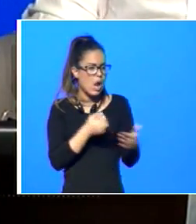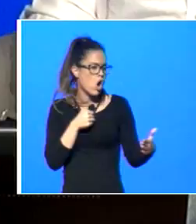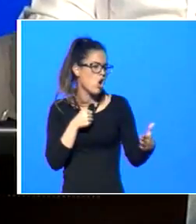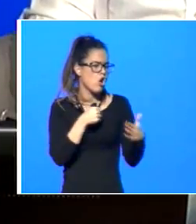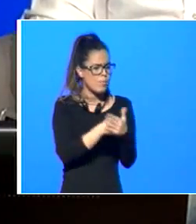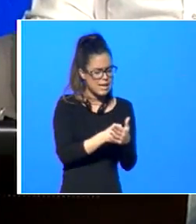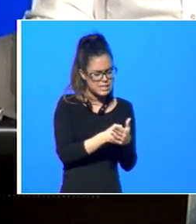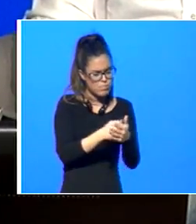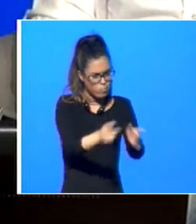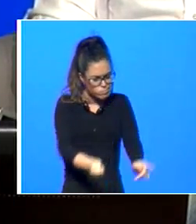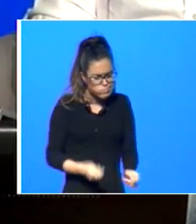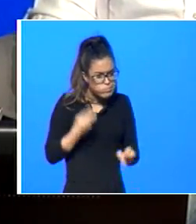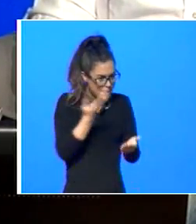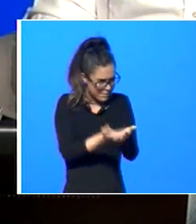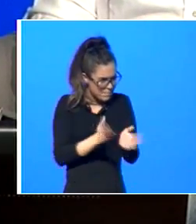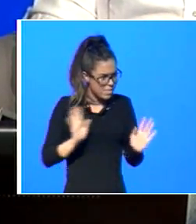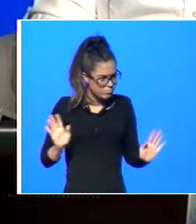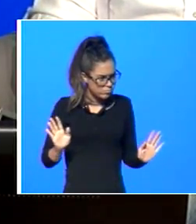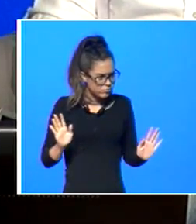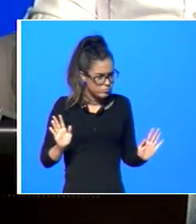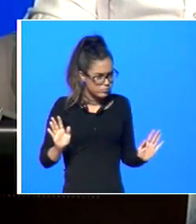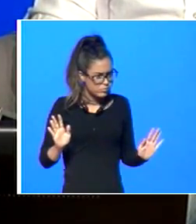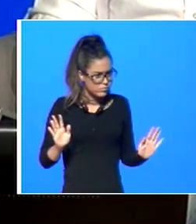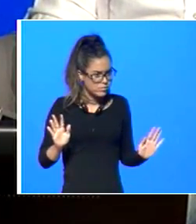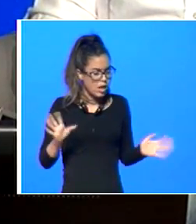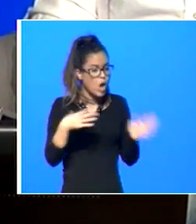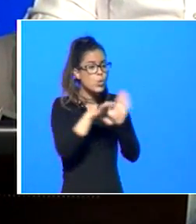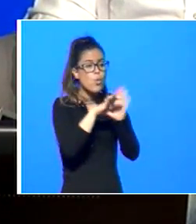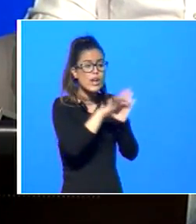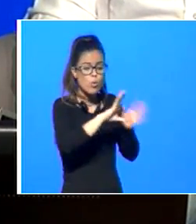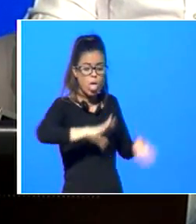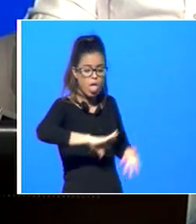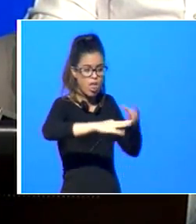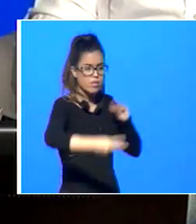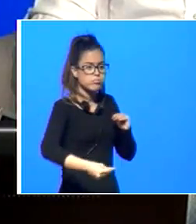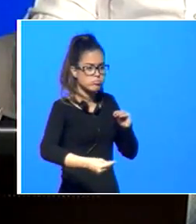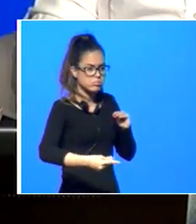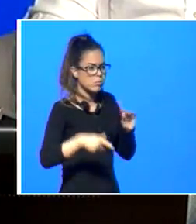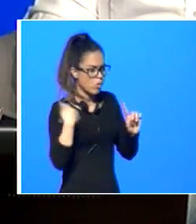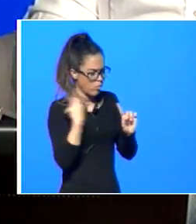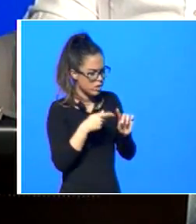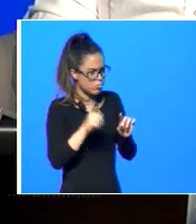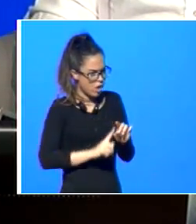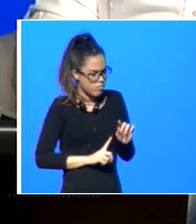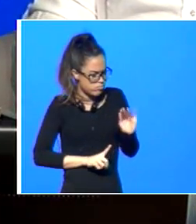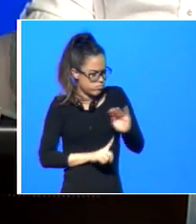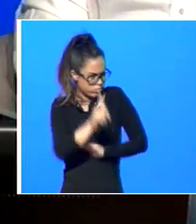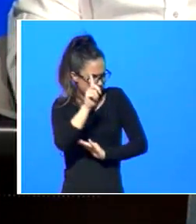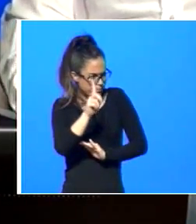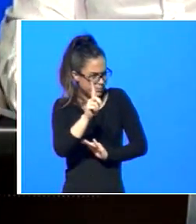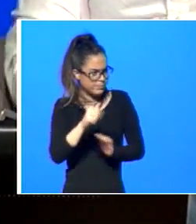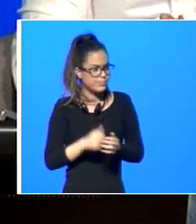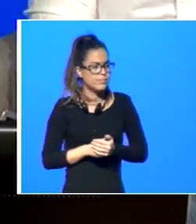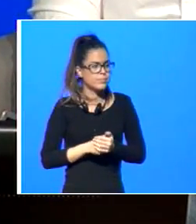¿no? Le adaptamos el currículum para que dé lo máximo que él puede dar. Y cuando el